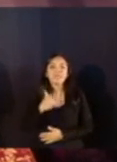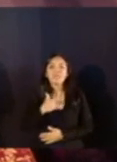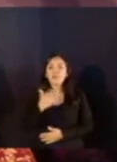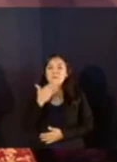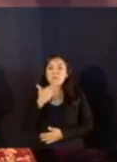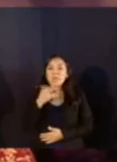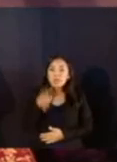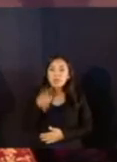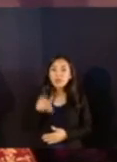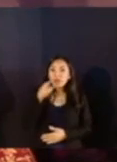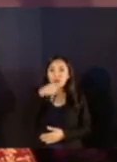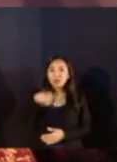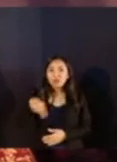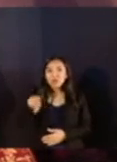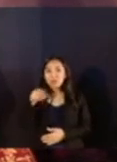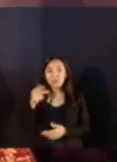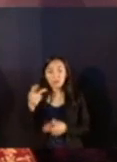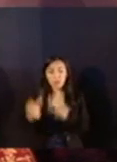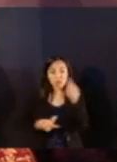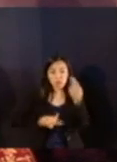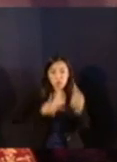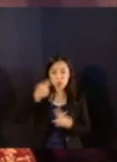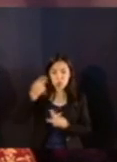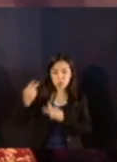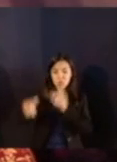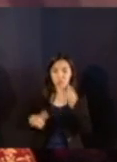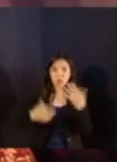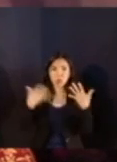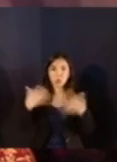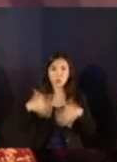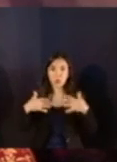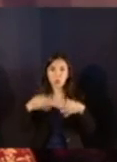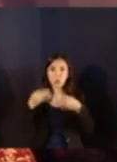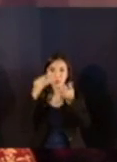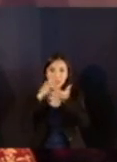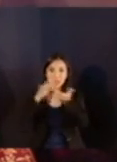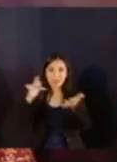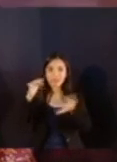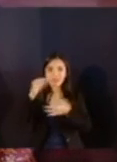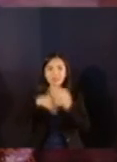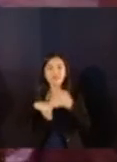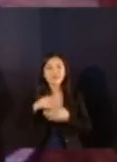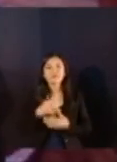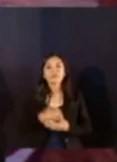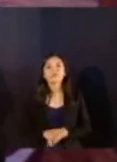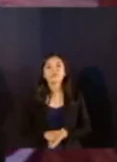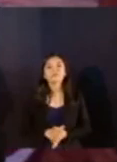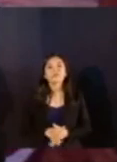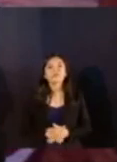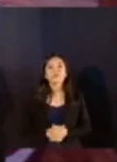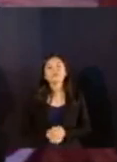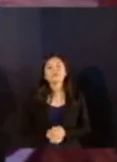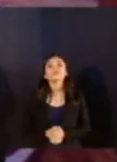muy inteligentes preguntas que se hicieron. Gracias a todos. Muchas gracias. Adelante, maestro. Hasta luego.